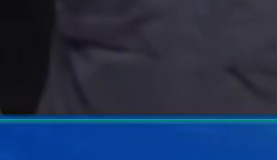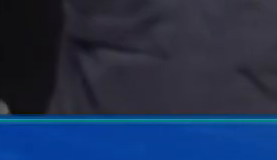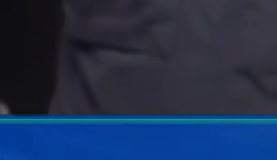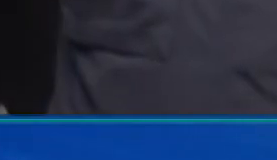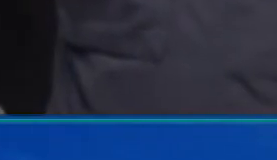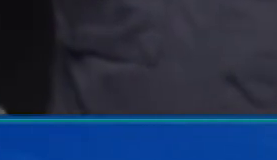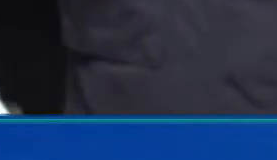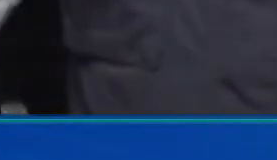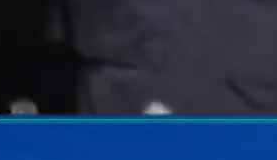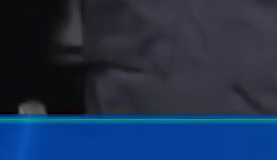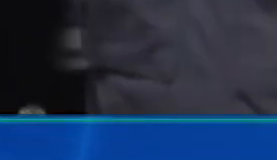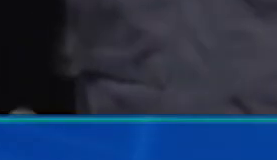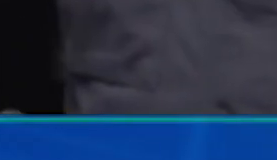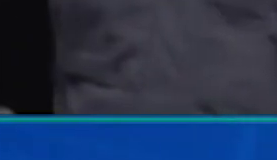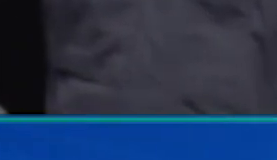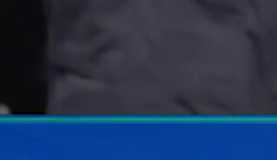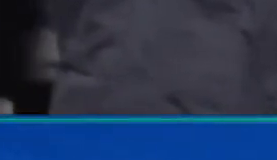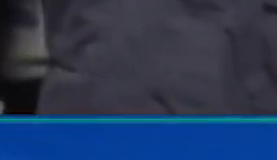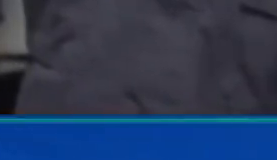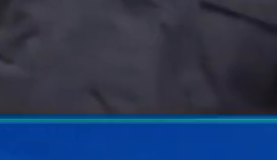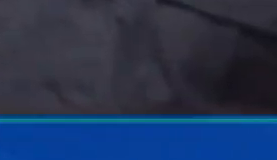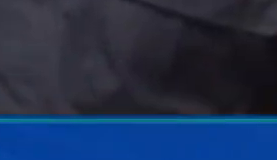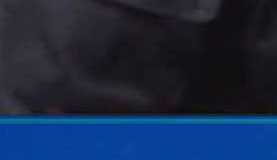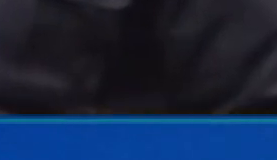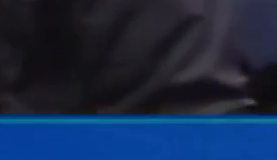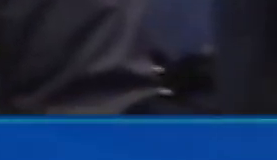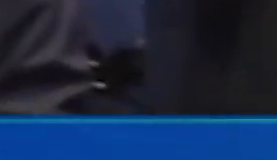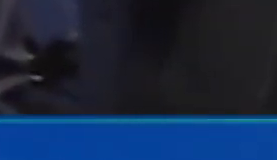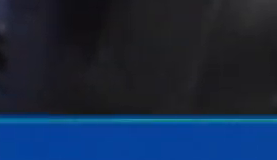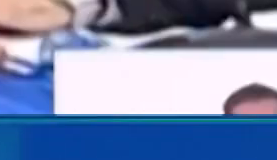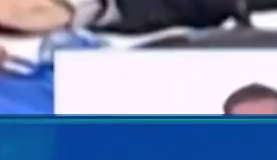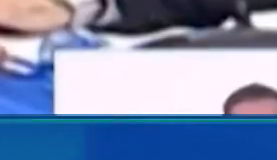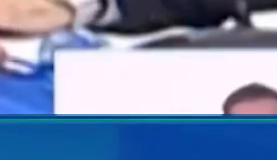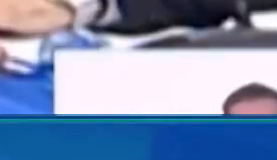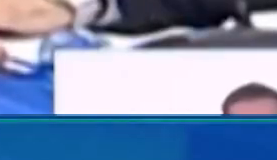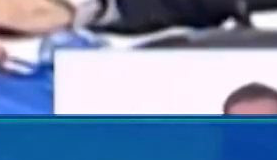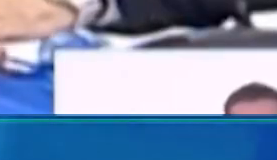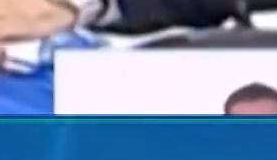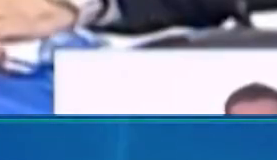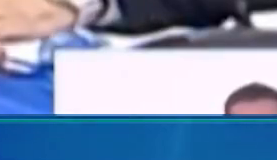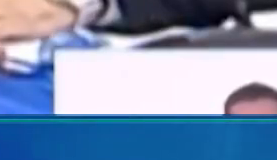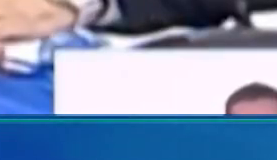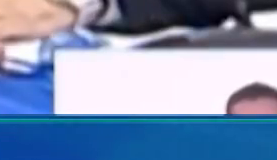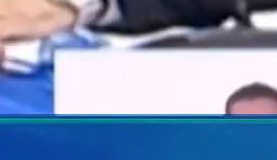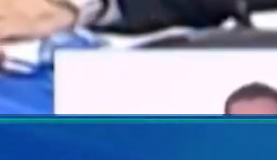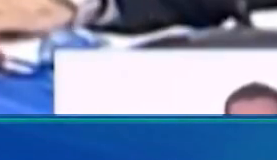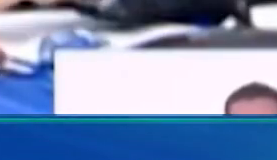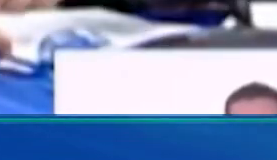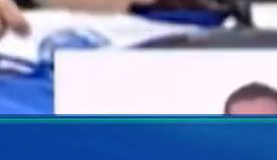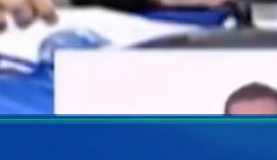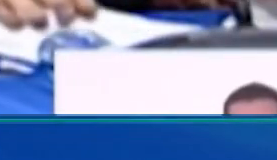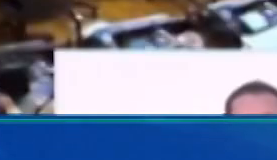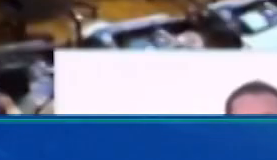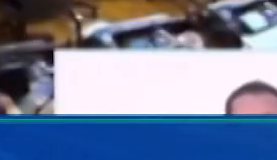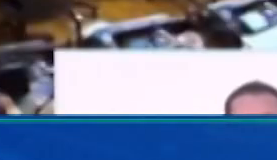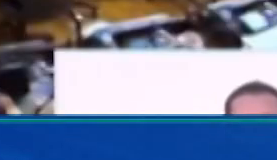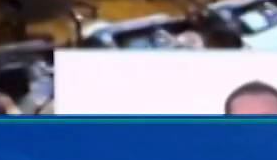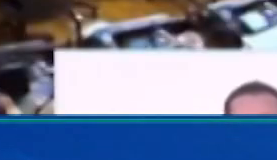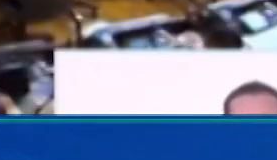diputado Alberto Romero la documentación a la que tuvieron acceso señala veintiún hallazgos de supuestas irregularidades